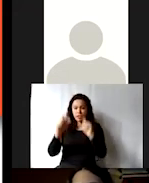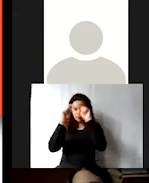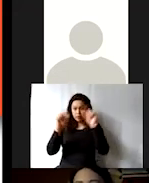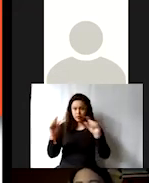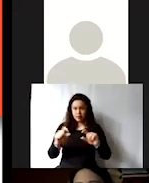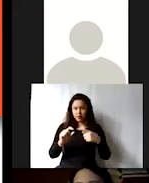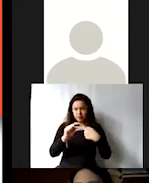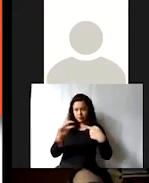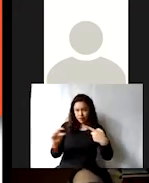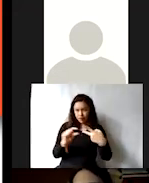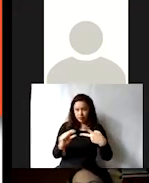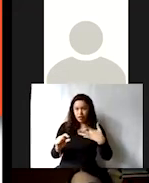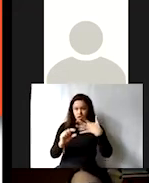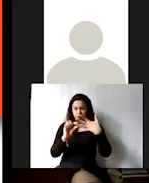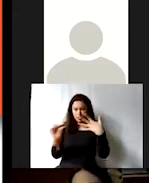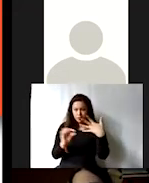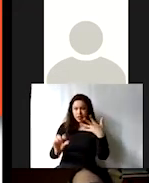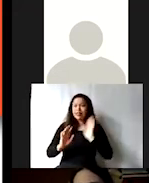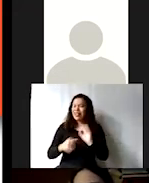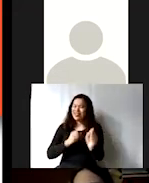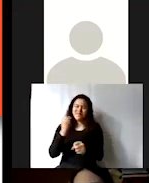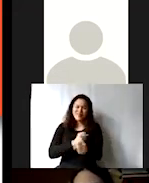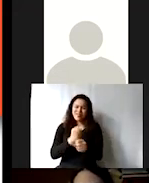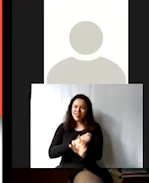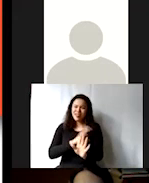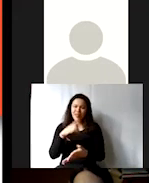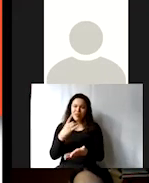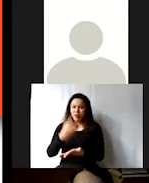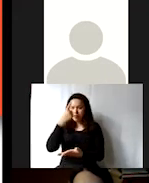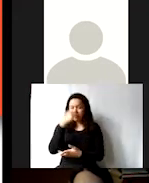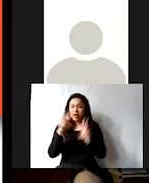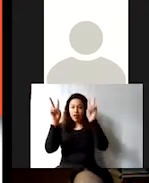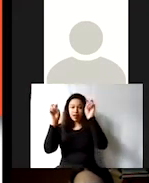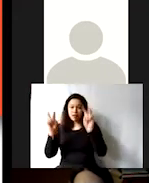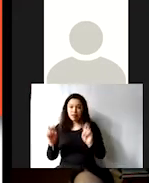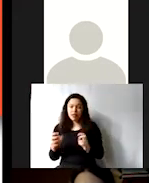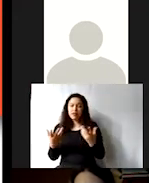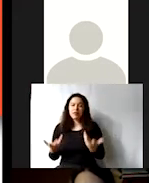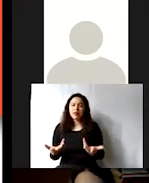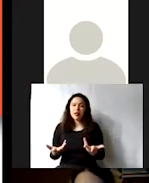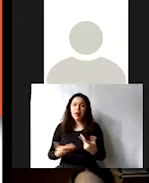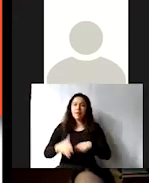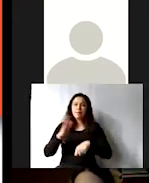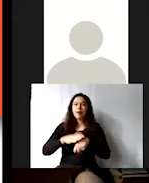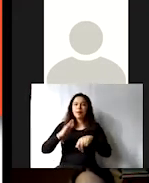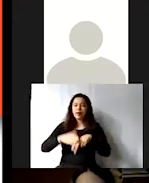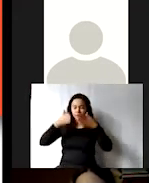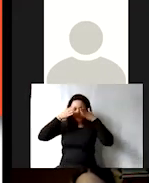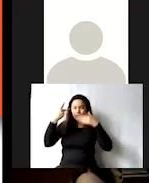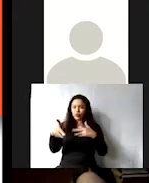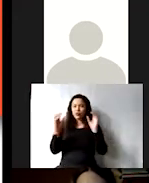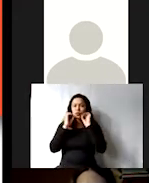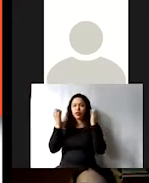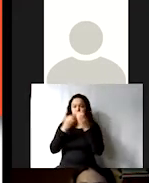que ven acá, sí son prácticas para hacer estos temas pues ya más aterrizados a sus